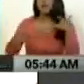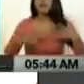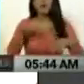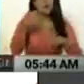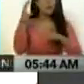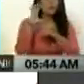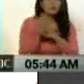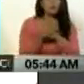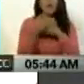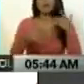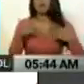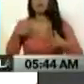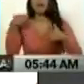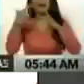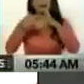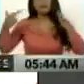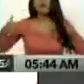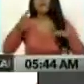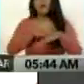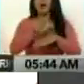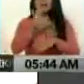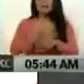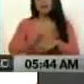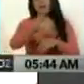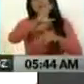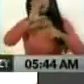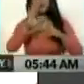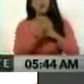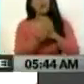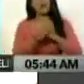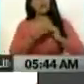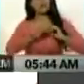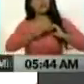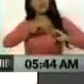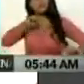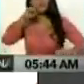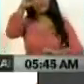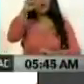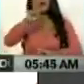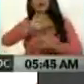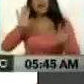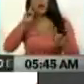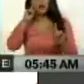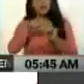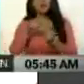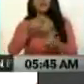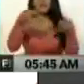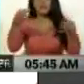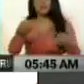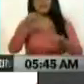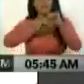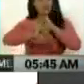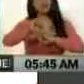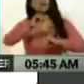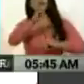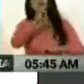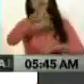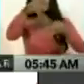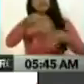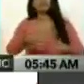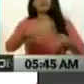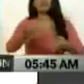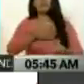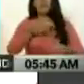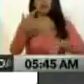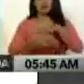país como parte del inicio de la campaña Venezuela, Corazón Indestructible, lanzada en defensa de la verdad de la Revolución Bolivariana, con